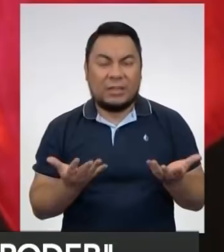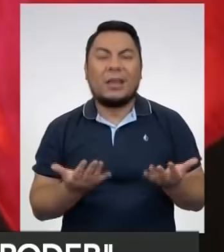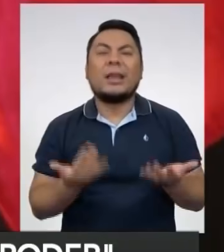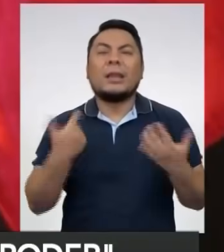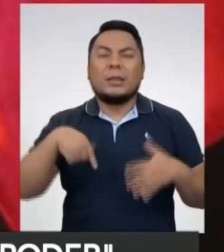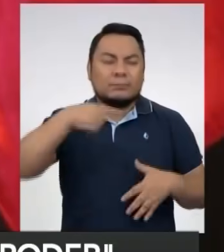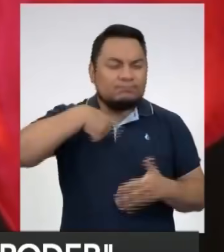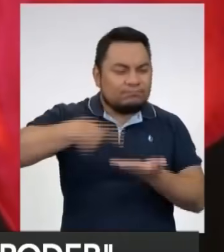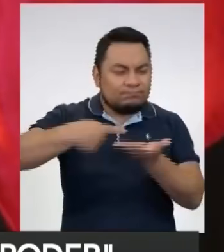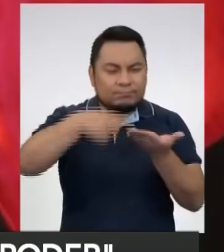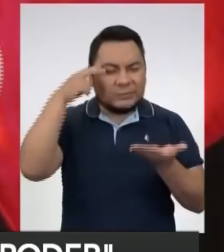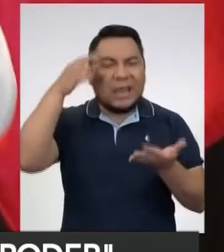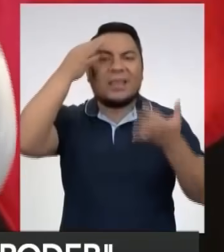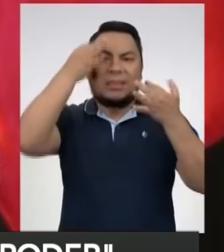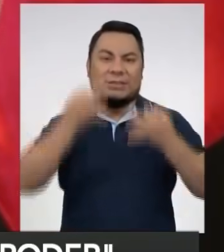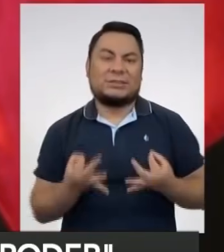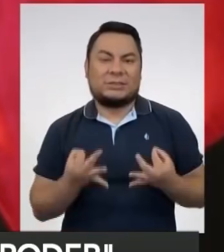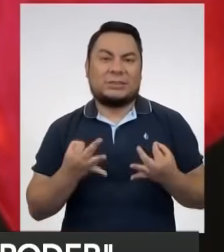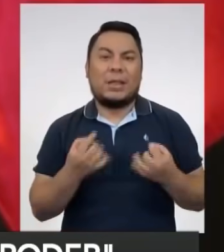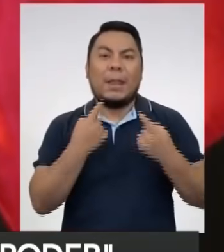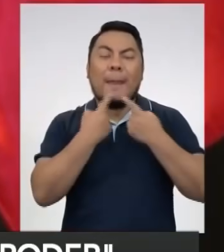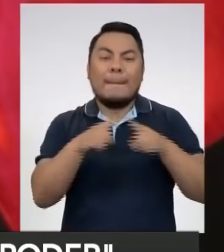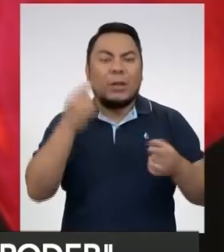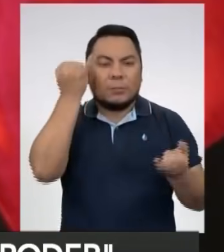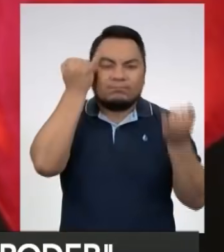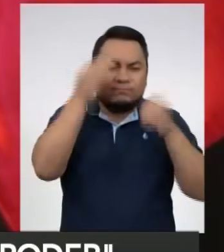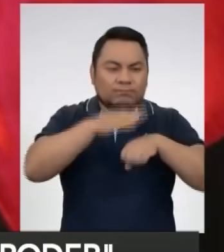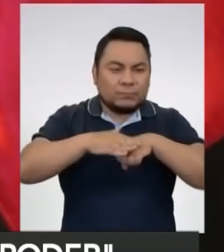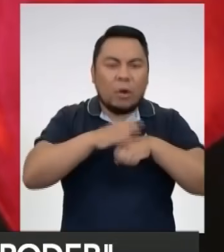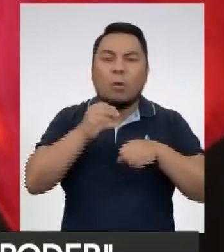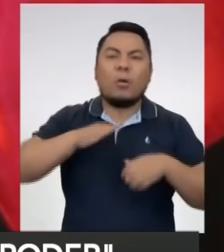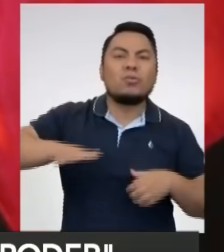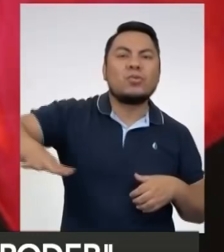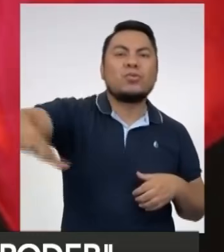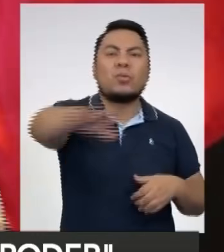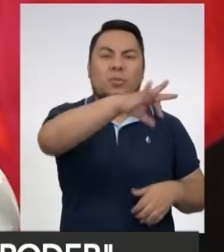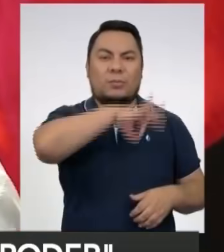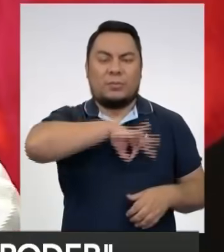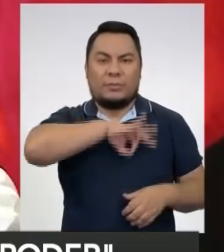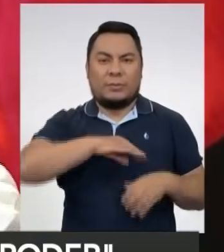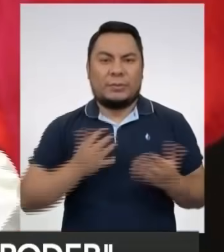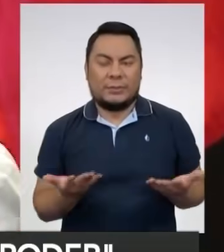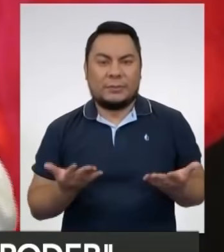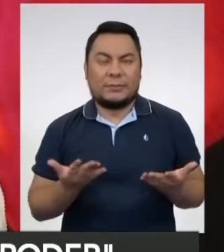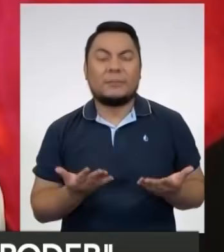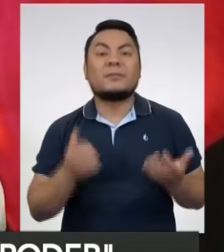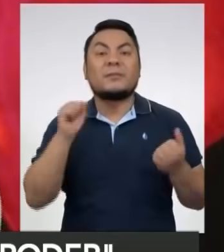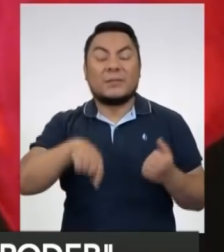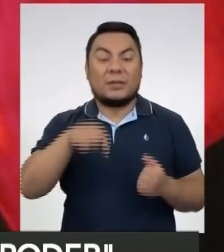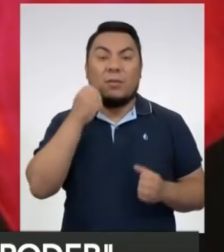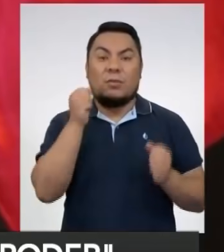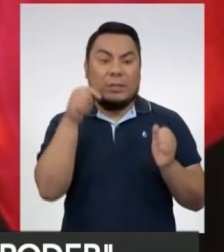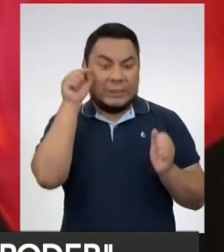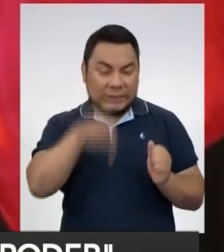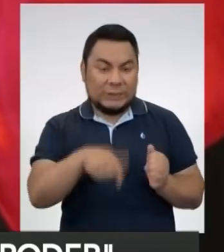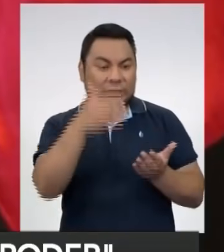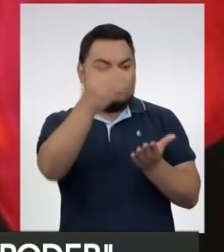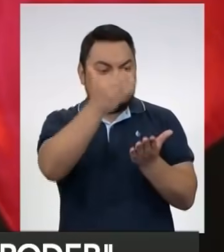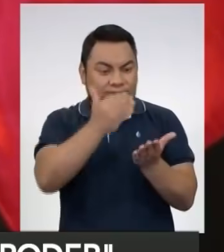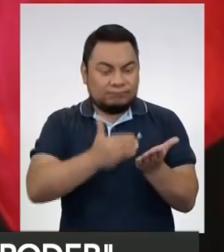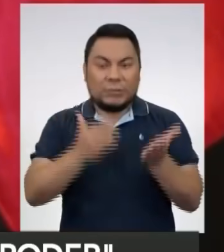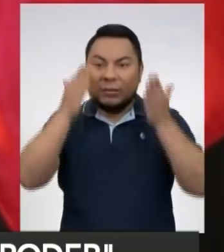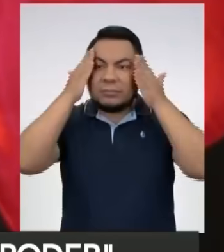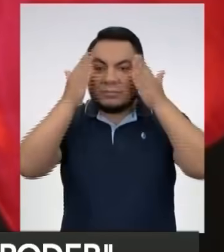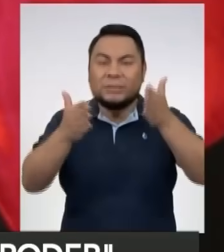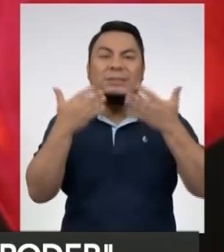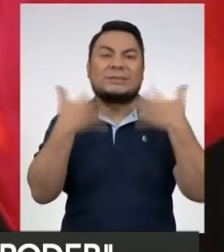ver las decisiones, pero en una estrategia integral, veámoslas en su conjunto. Con esto estamos ya atendiendo